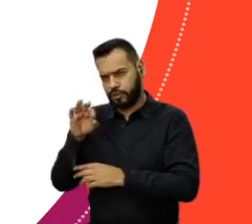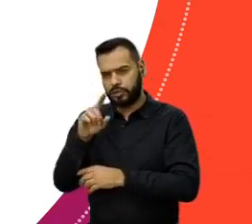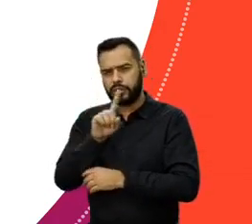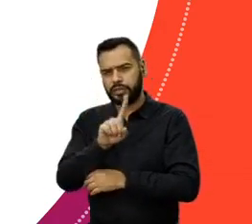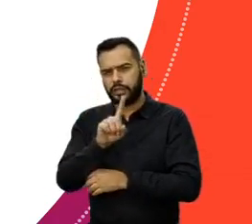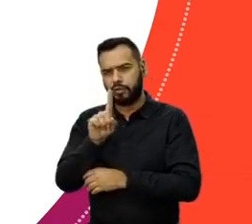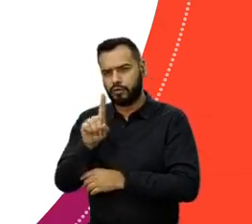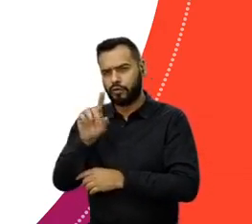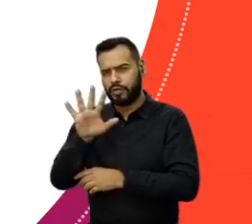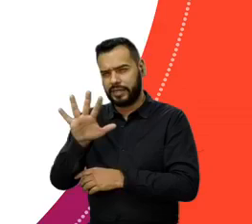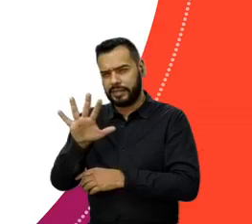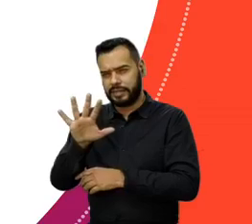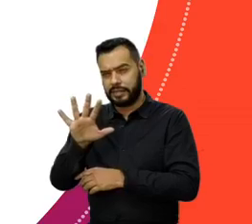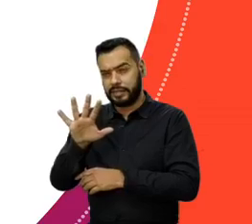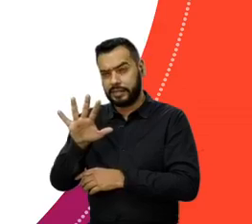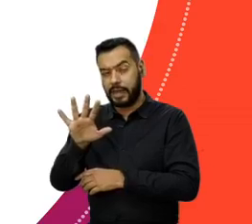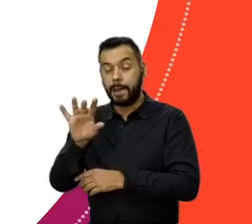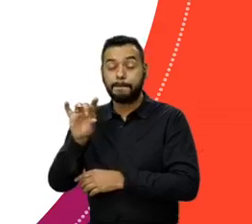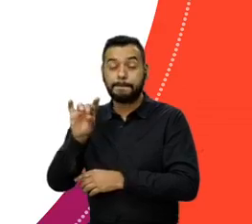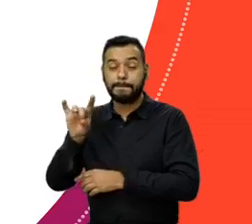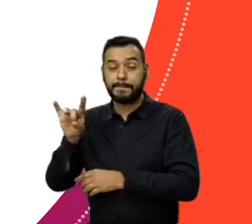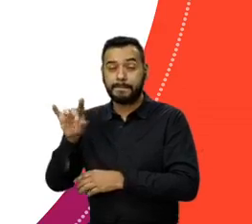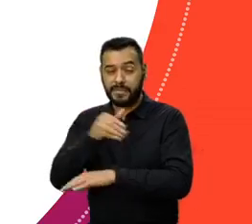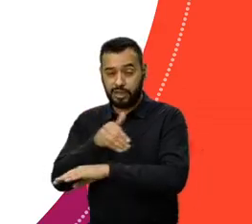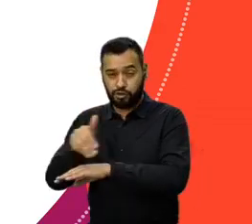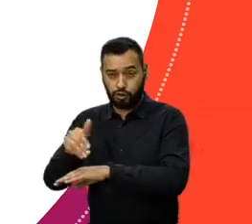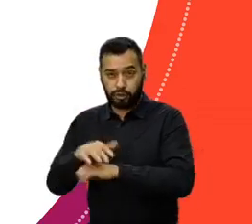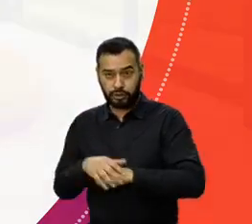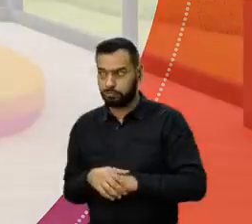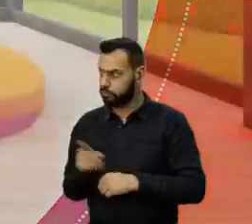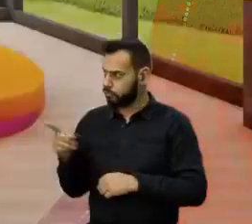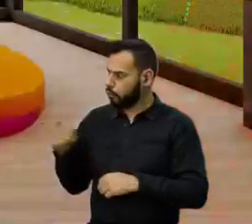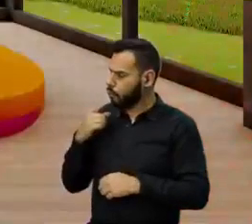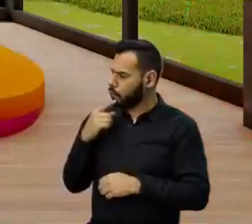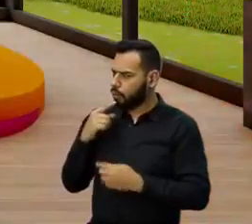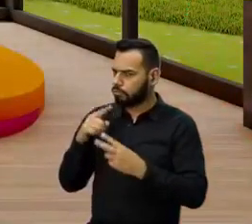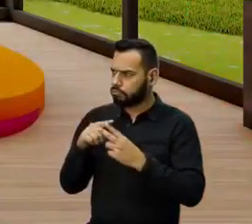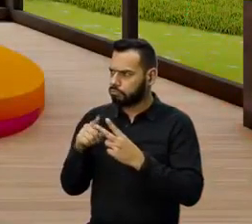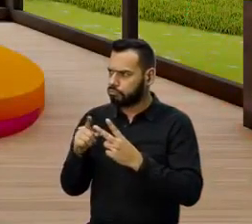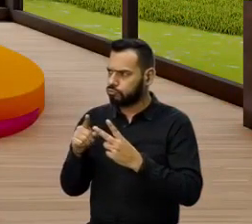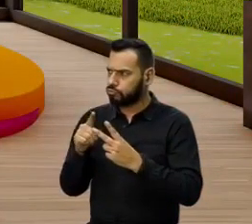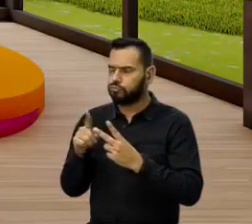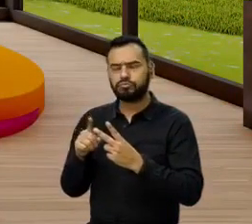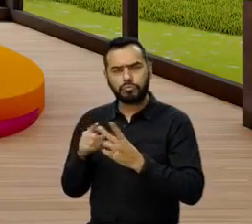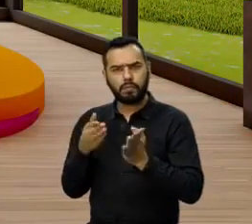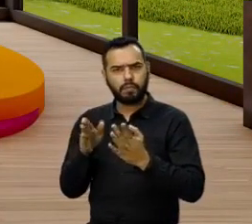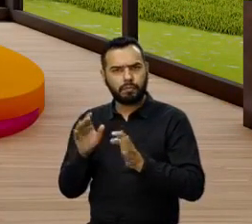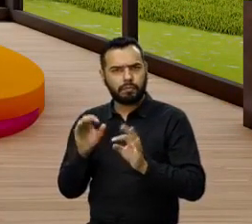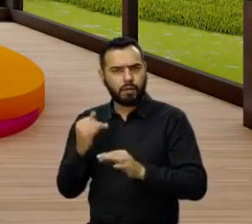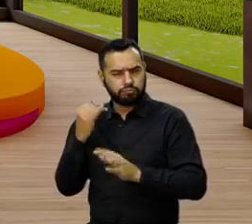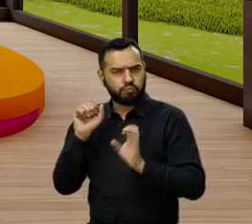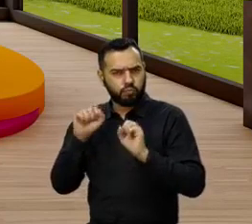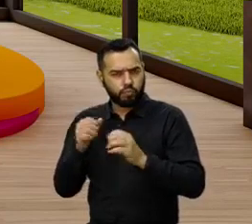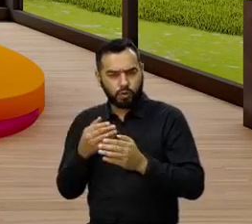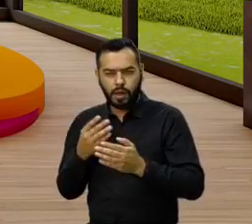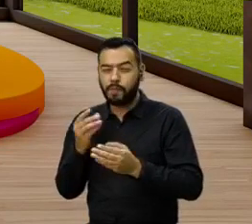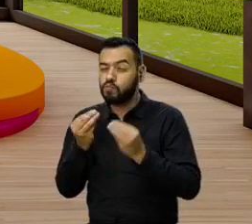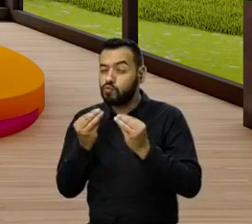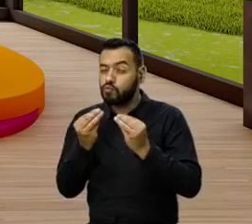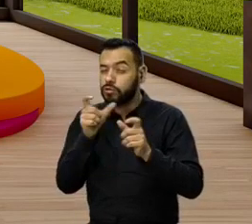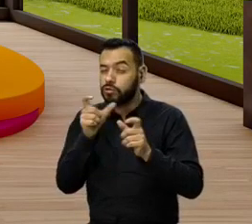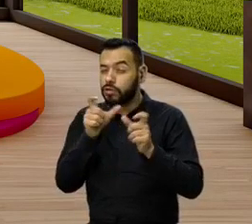115 millones bueno este escenario también está muy asequible y me encanta porque sé que muchas personas van a poder